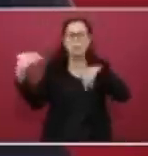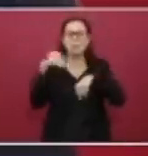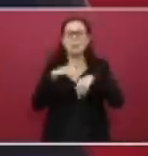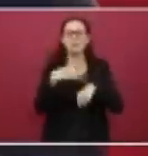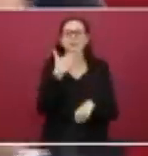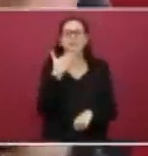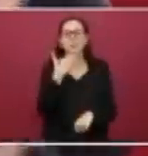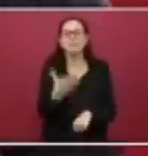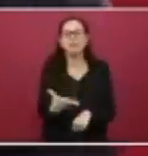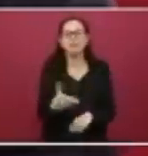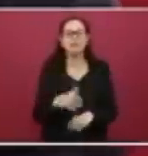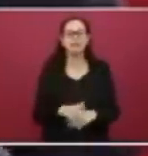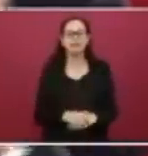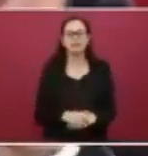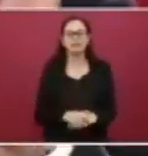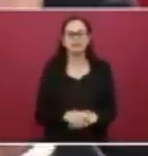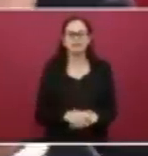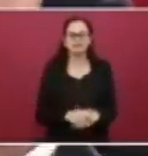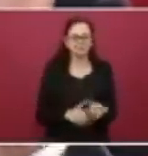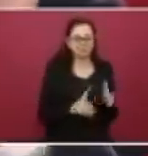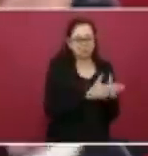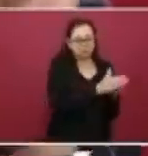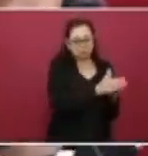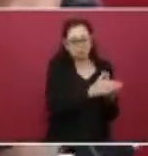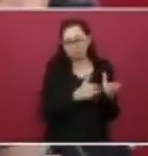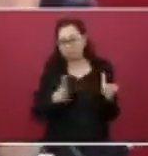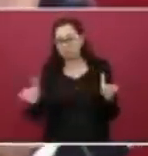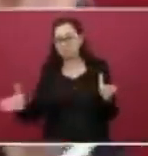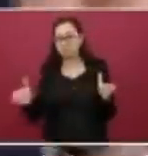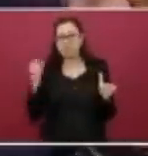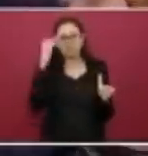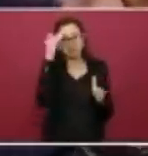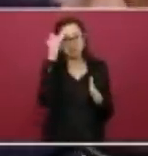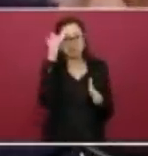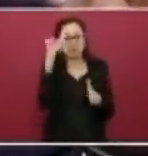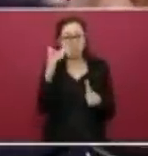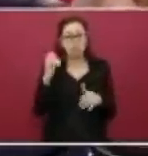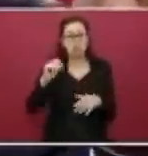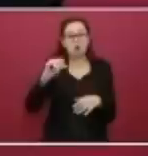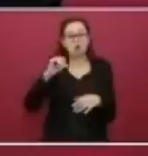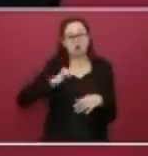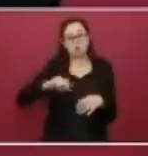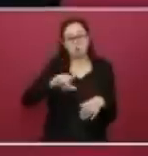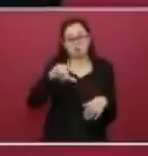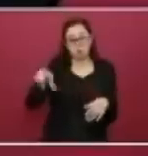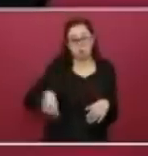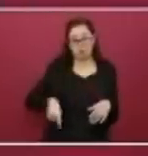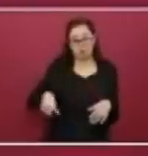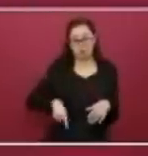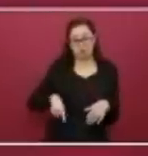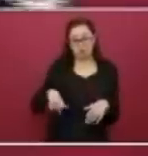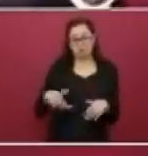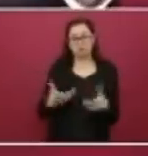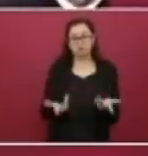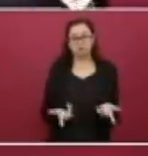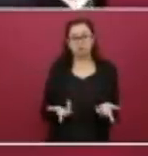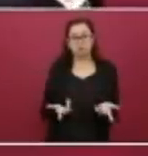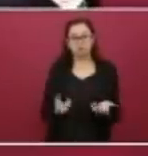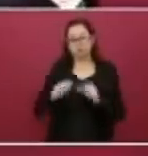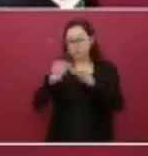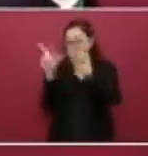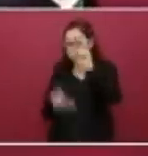mediante durante el tiempo que gobernó el conservadurismo que destruyeron al